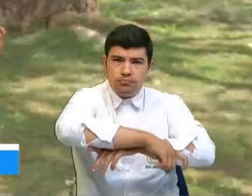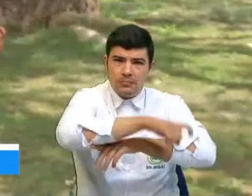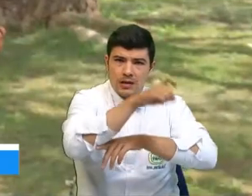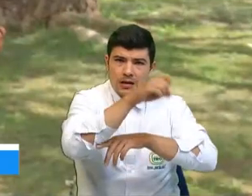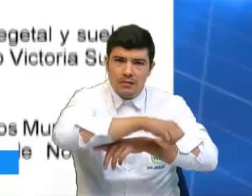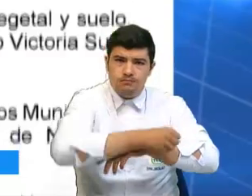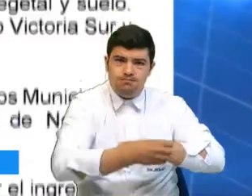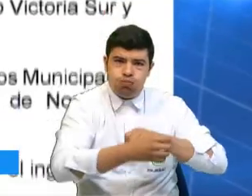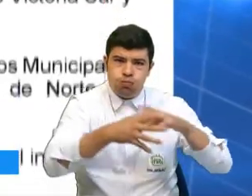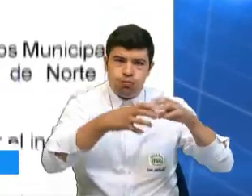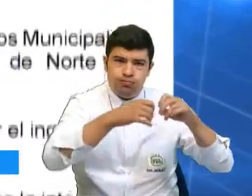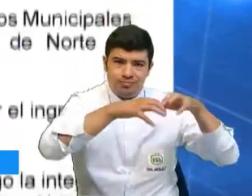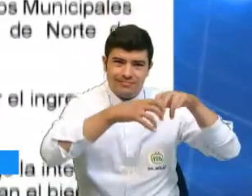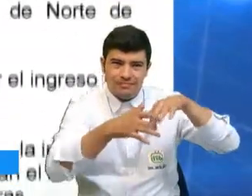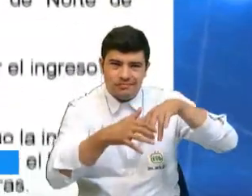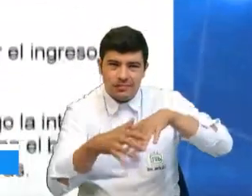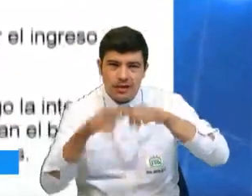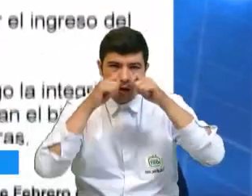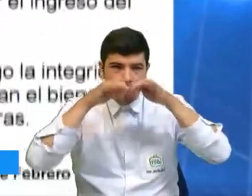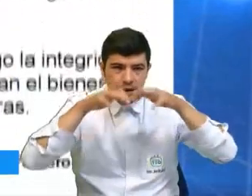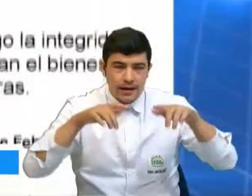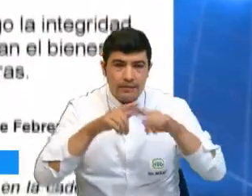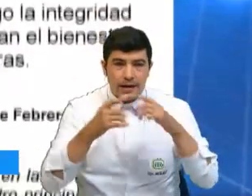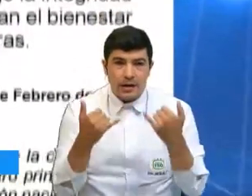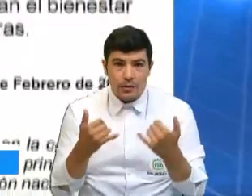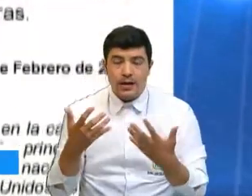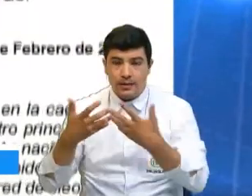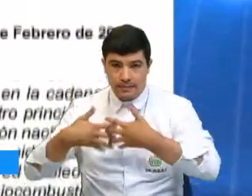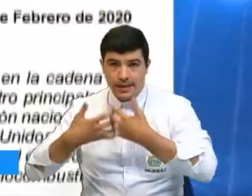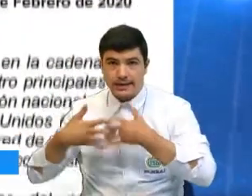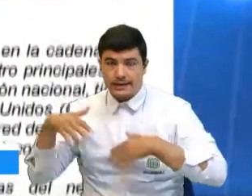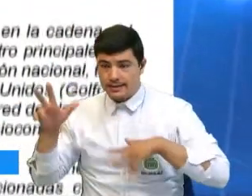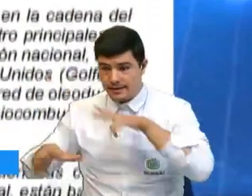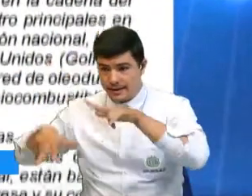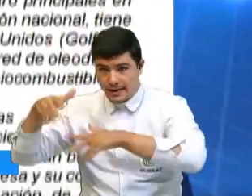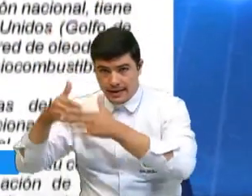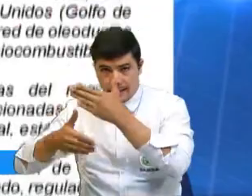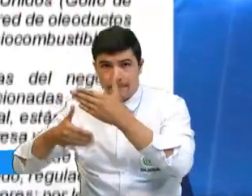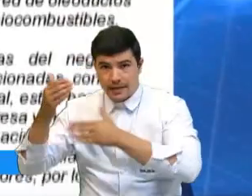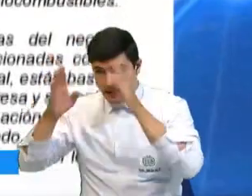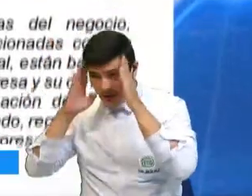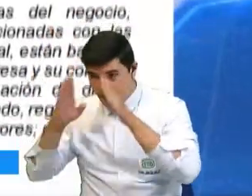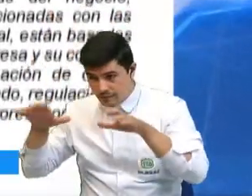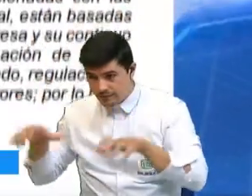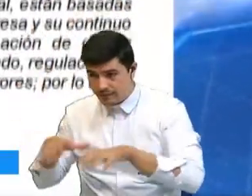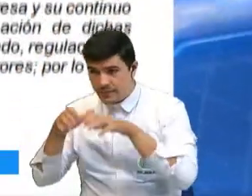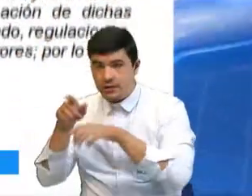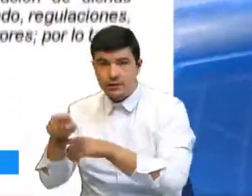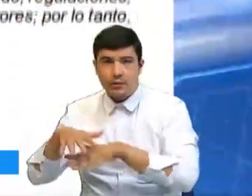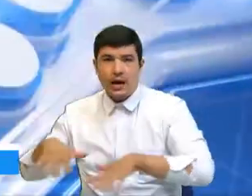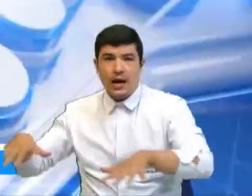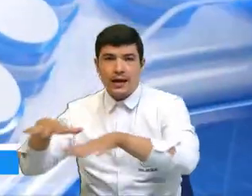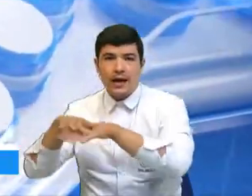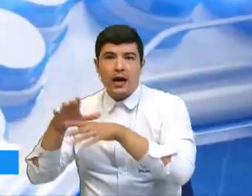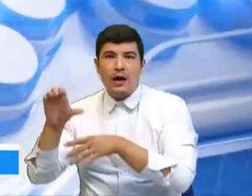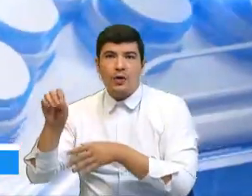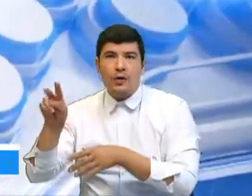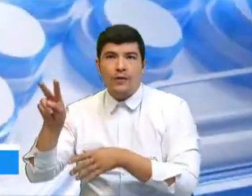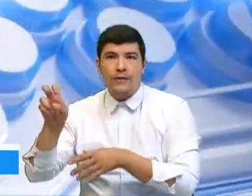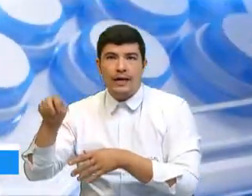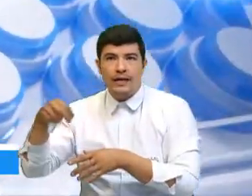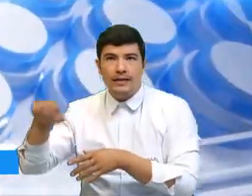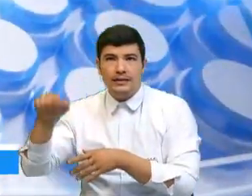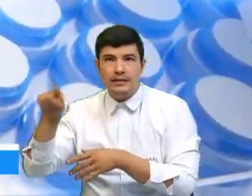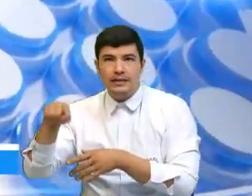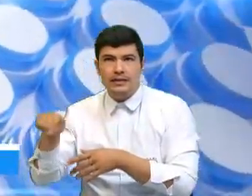Veamos. A través de un comunicado, Ecopetrol informó que se activó el plan de contingencia en el oleoducto Caño Limón-Coveñas en la vereda Guachimán, zona rural del municipio